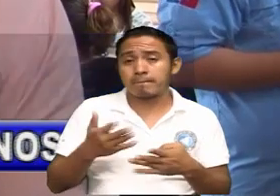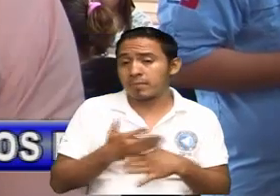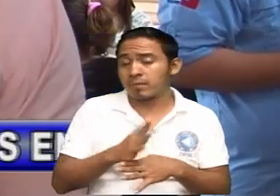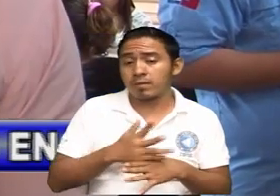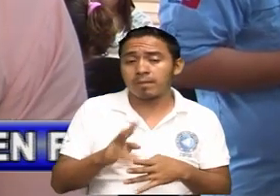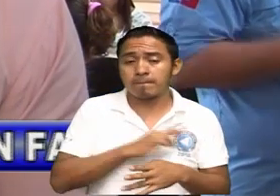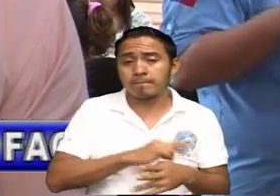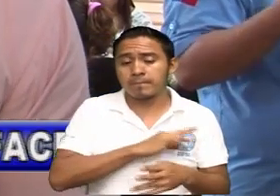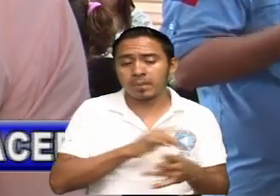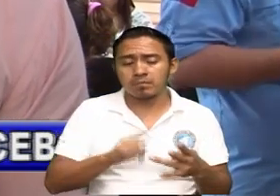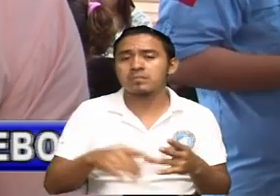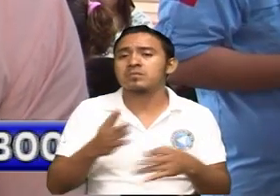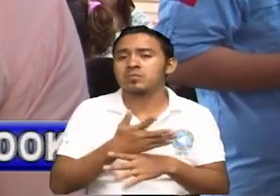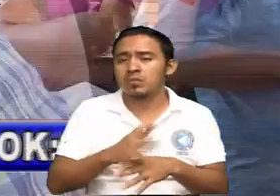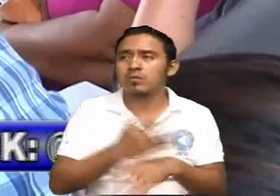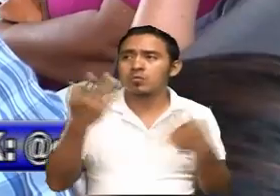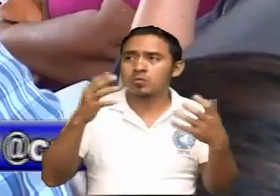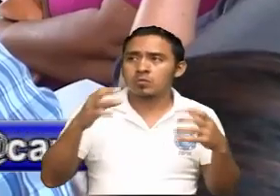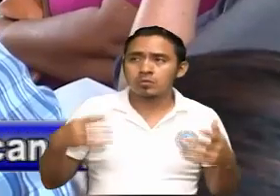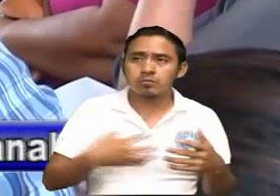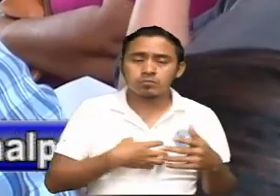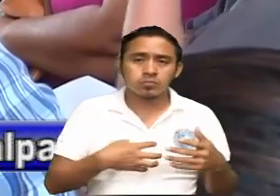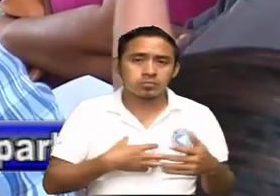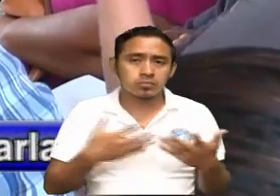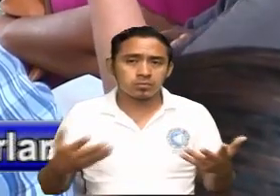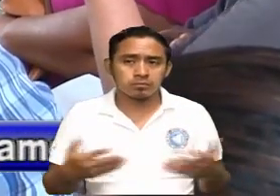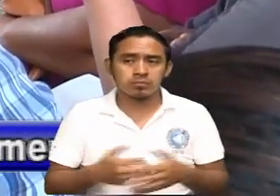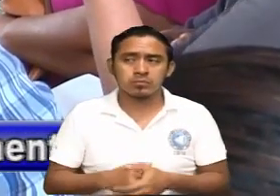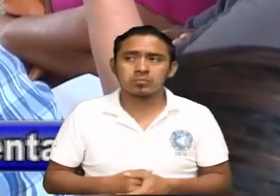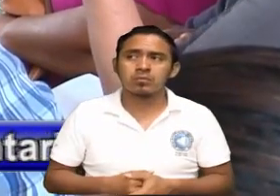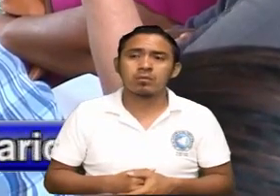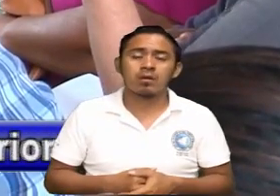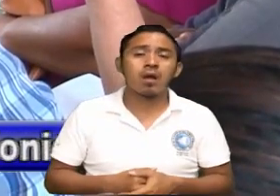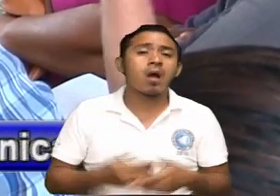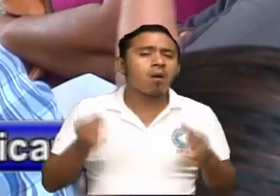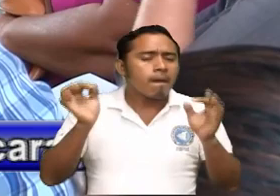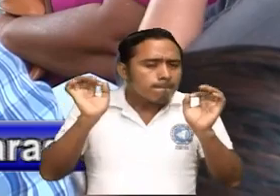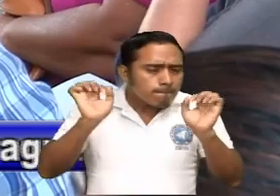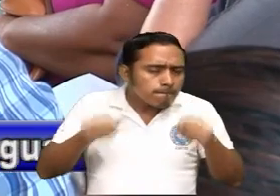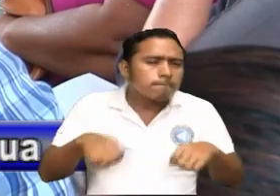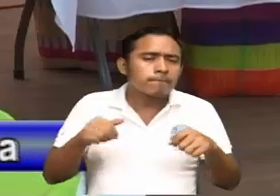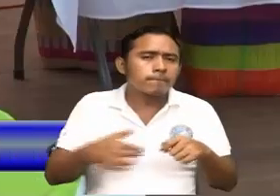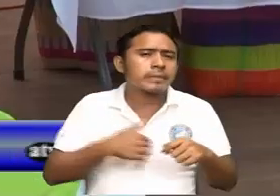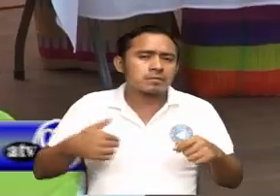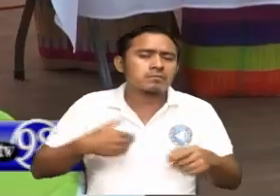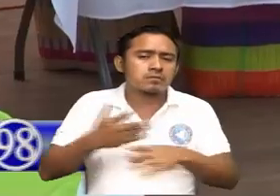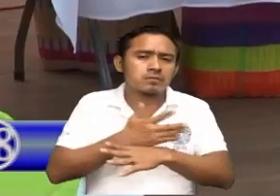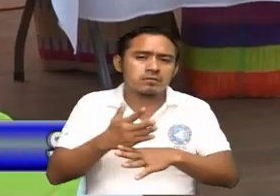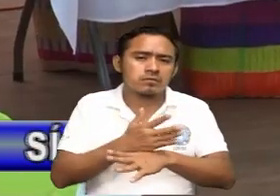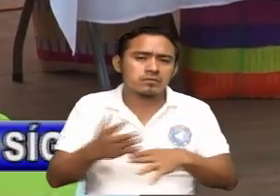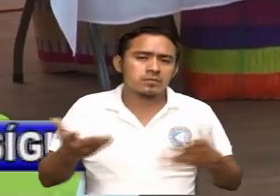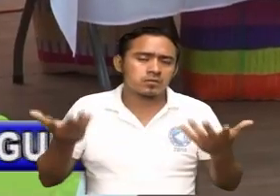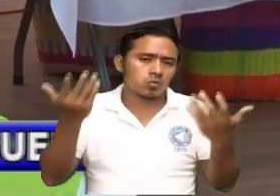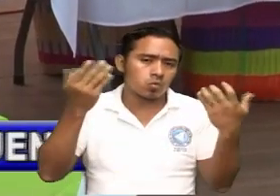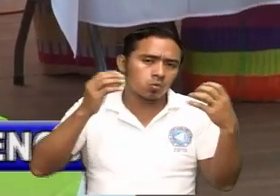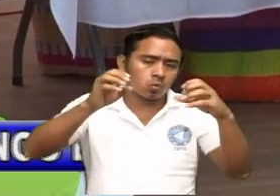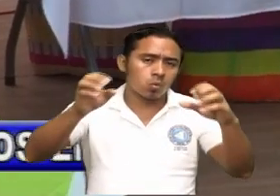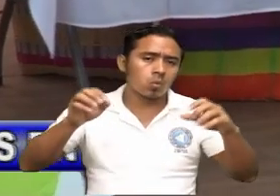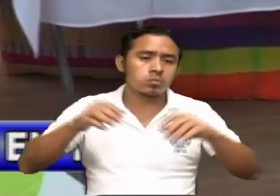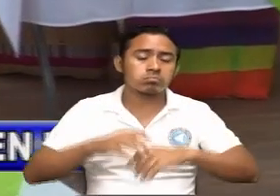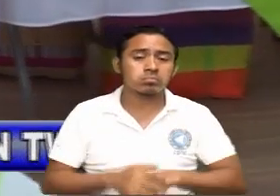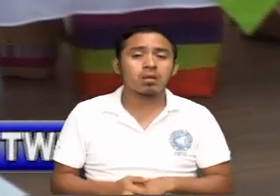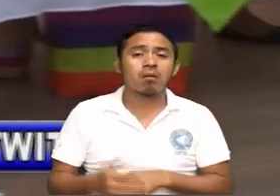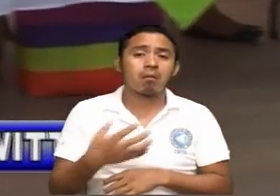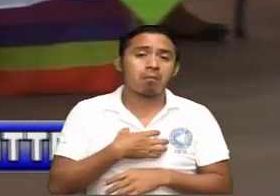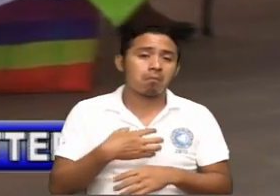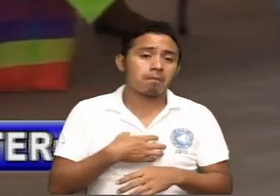tenemos cooperativas también de los diferentes cortes de carne, de cerdo y de res, para que puedan comercializar sus productos entre ellos mismos y ya tengan ellos